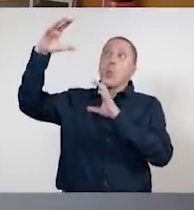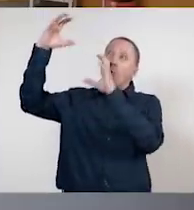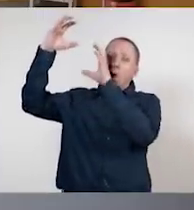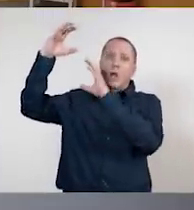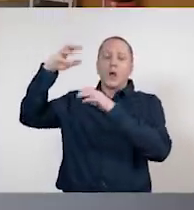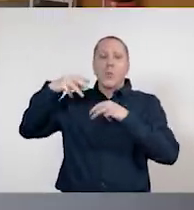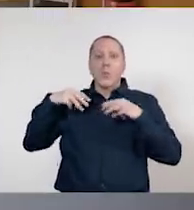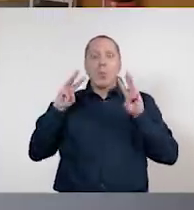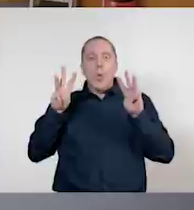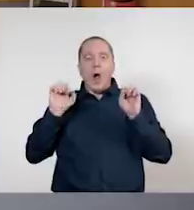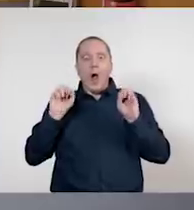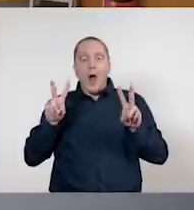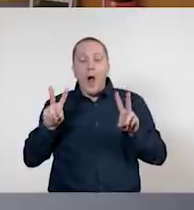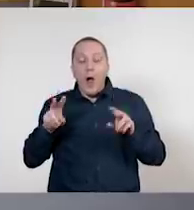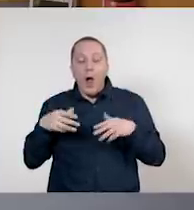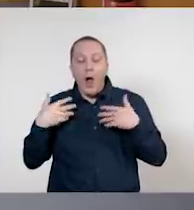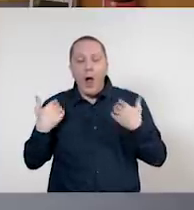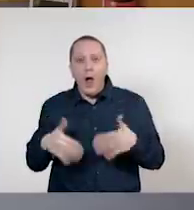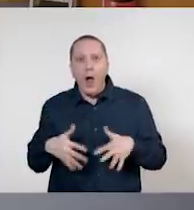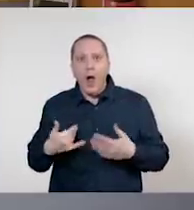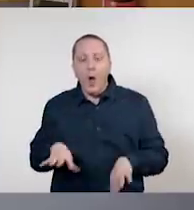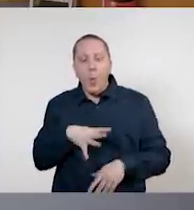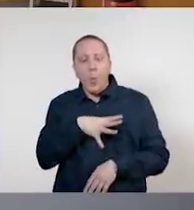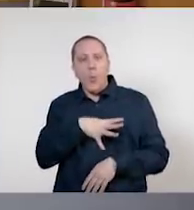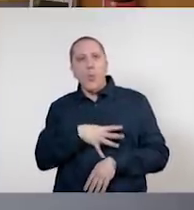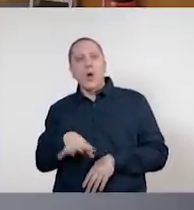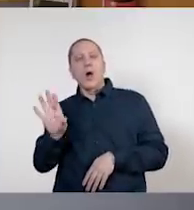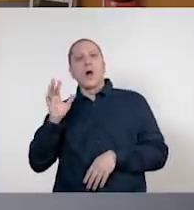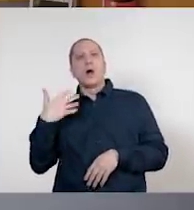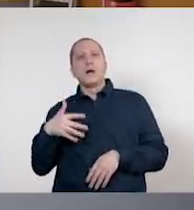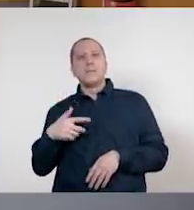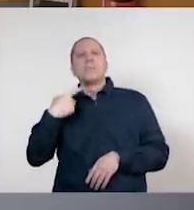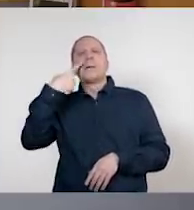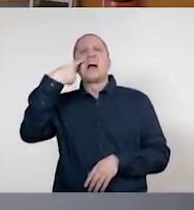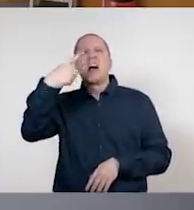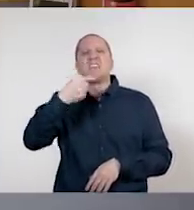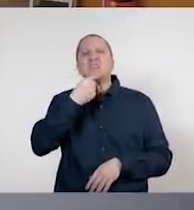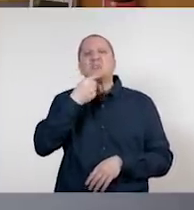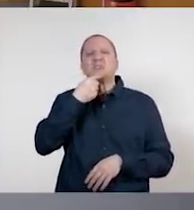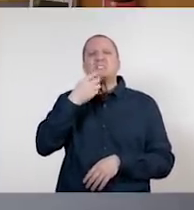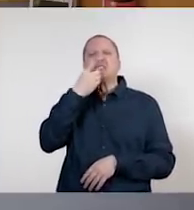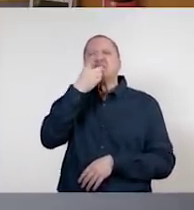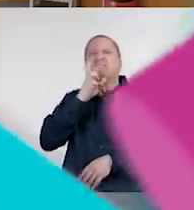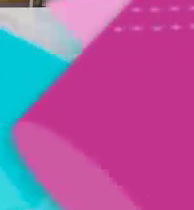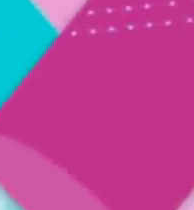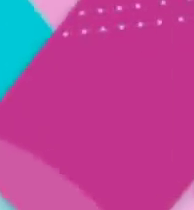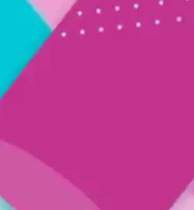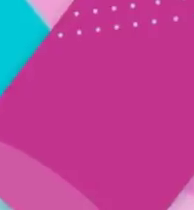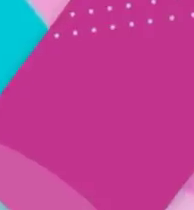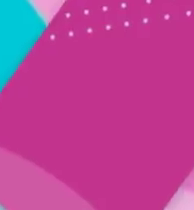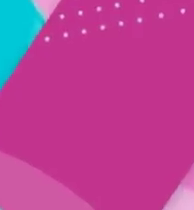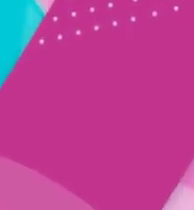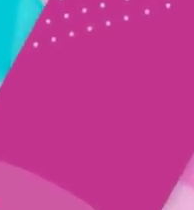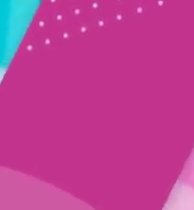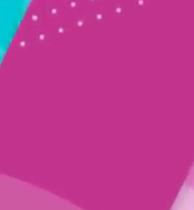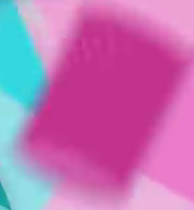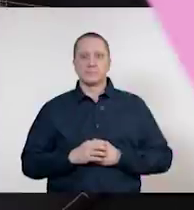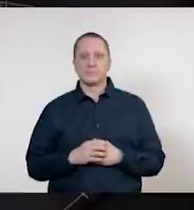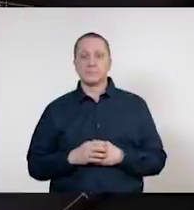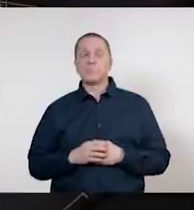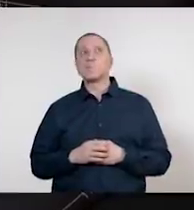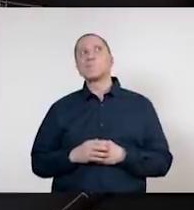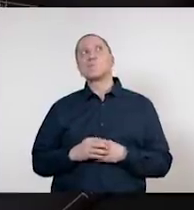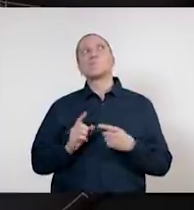¡Wow! Imagínate, eso sería increíble. Vamos a ver qué contestaron las niñas y los niños.